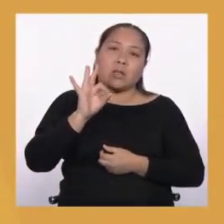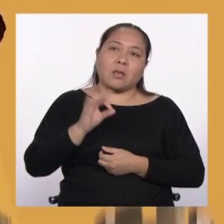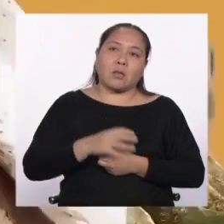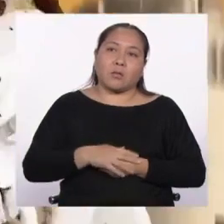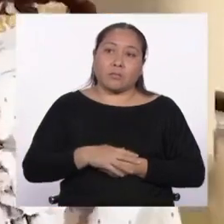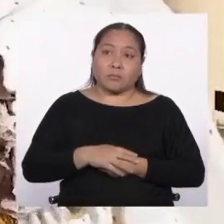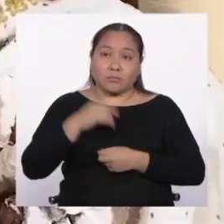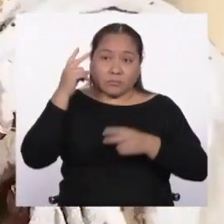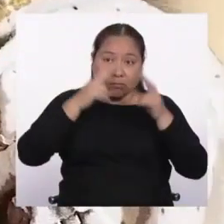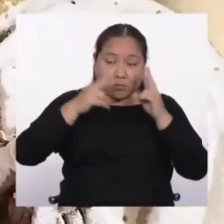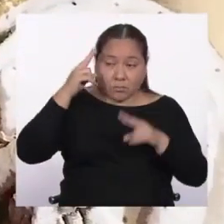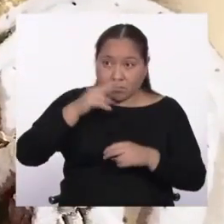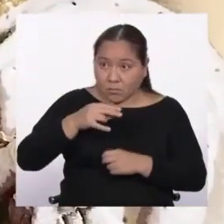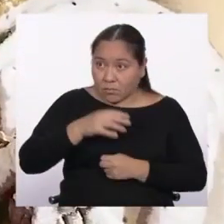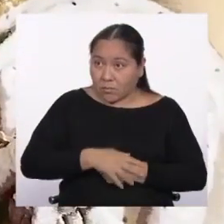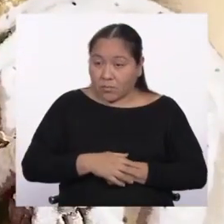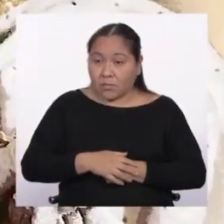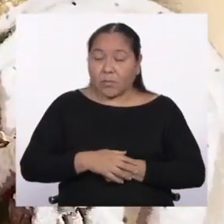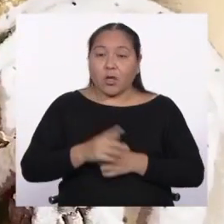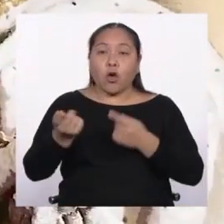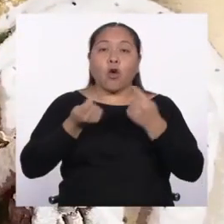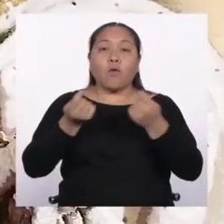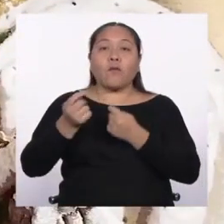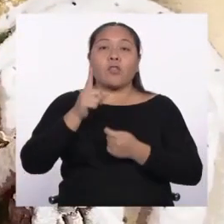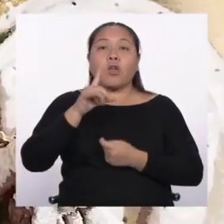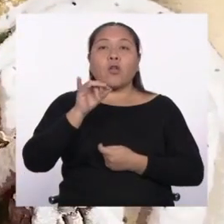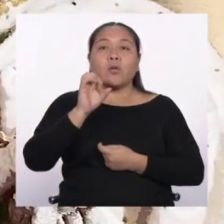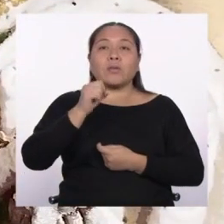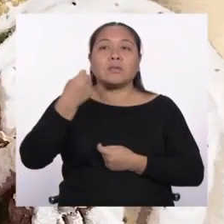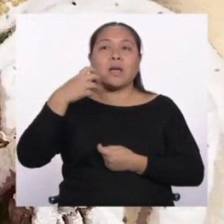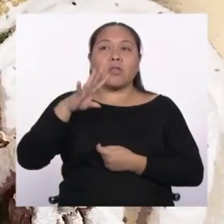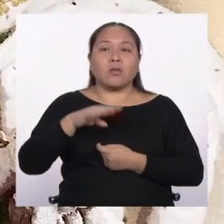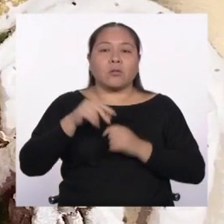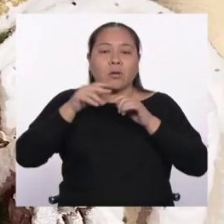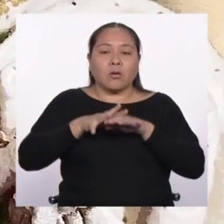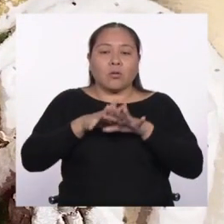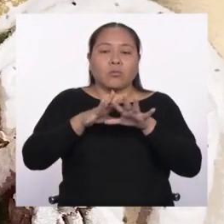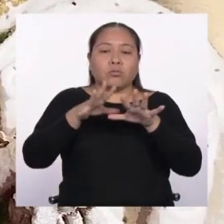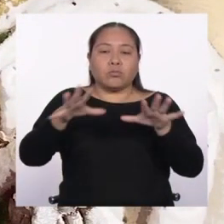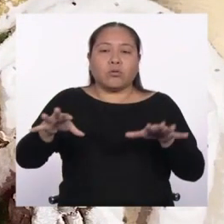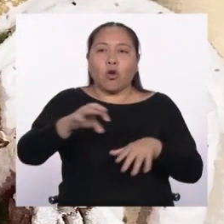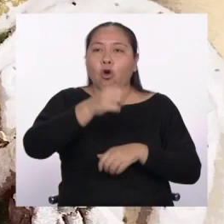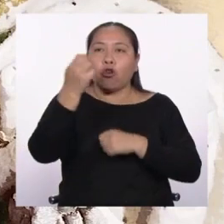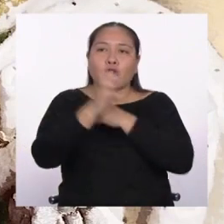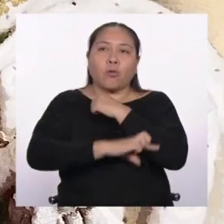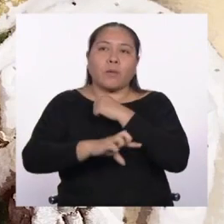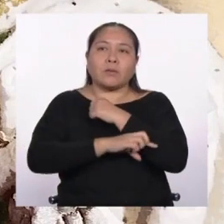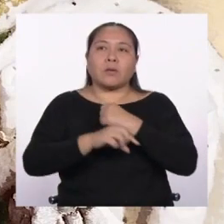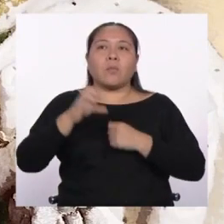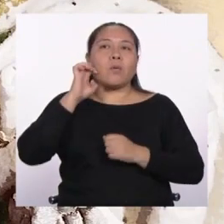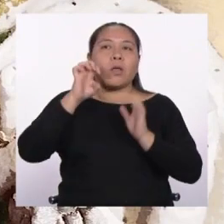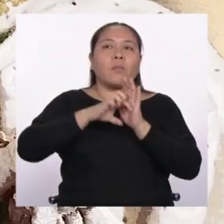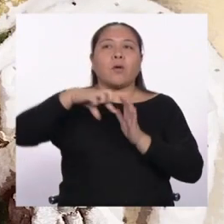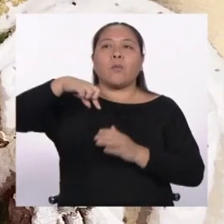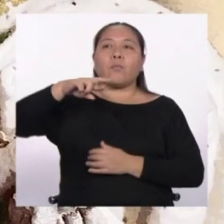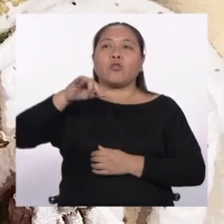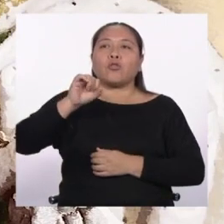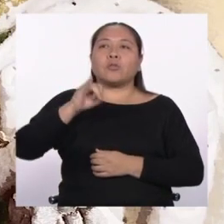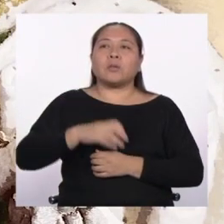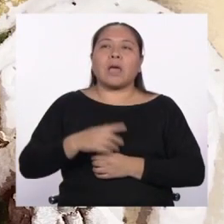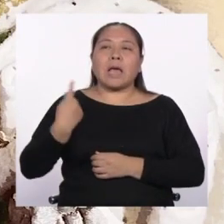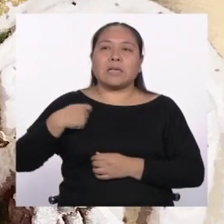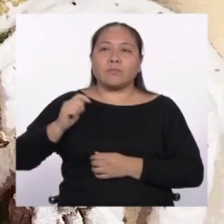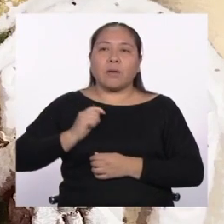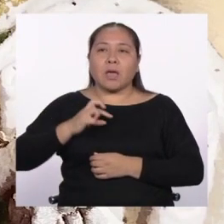visto sobre el gobierno absoluto de Luis XIV, es que este sistema se expandió a otros países de Europa como Prusia, España,